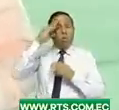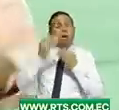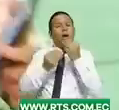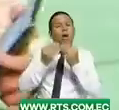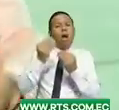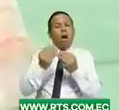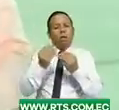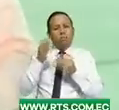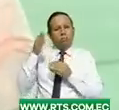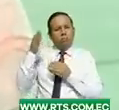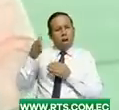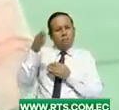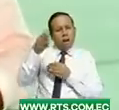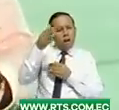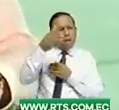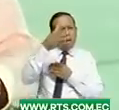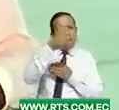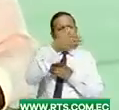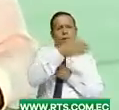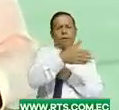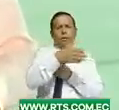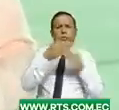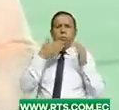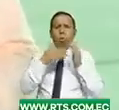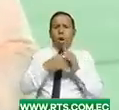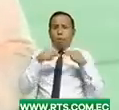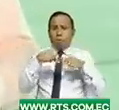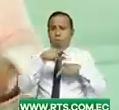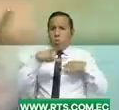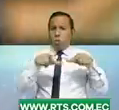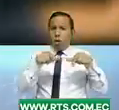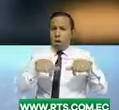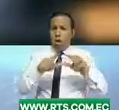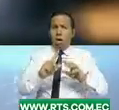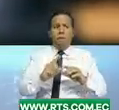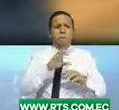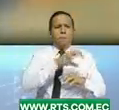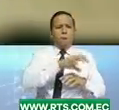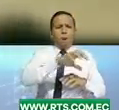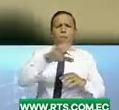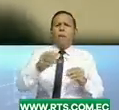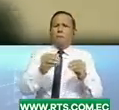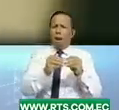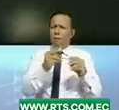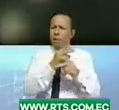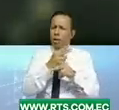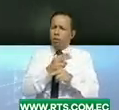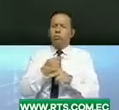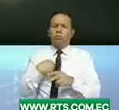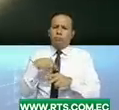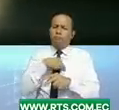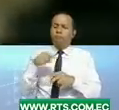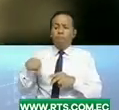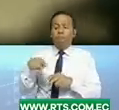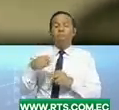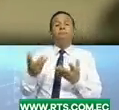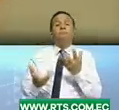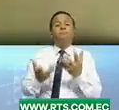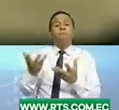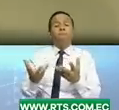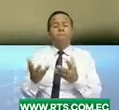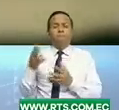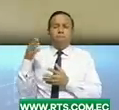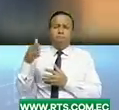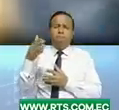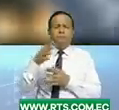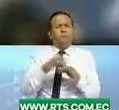se han registrado otros hechos violentos, sin embargo, todavía hay que meterle énfasis, sobre todo al tema de la seguridad. Eso es lo